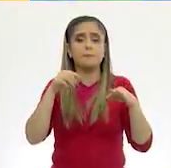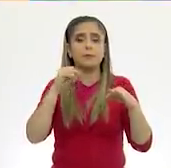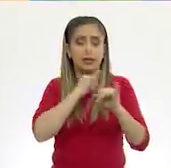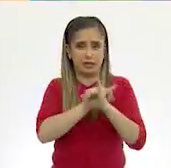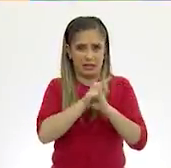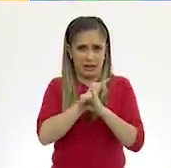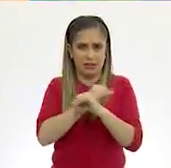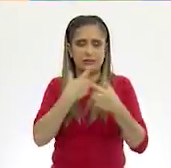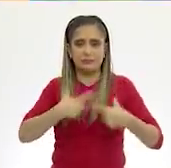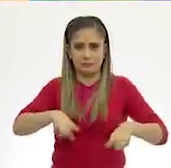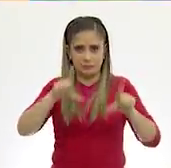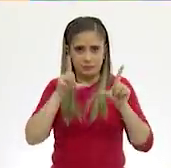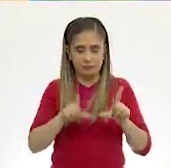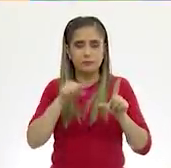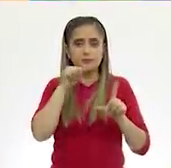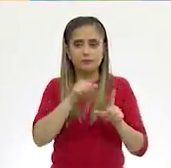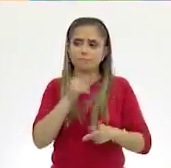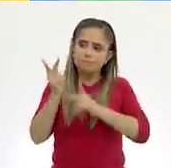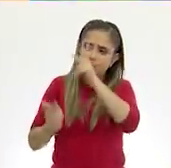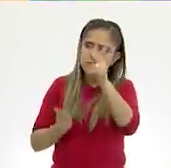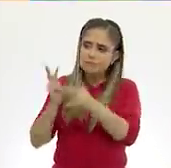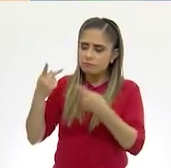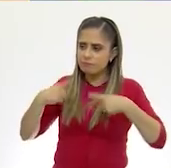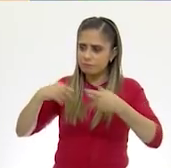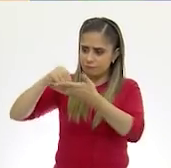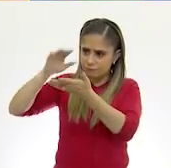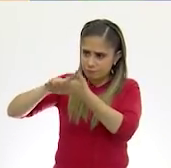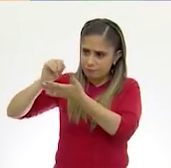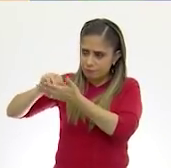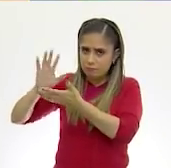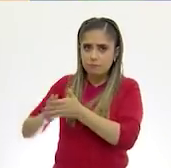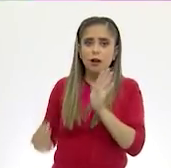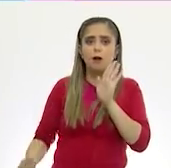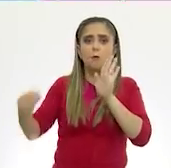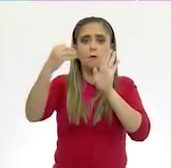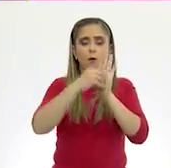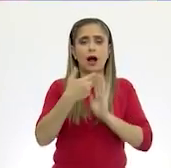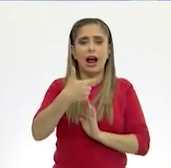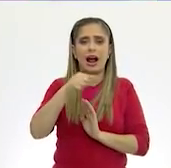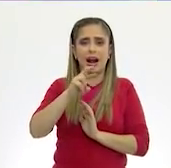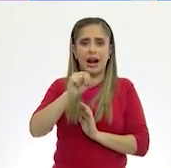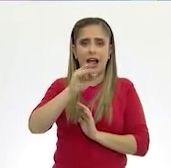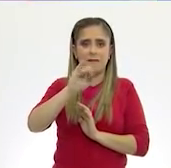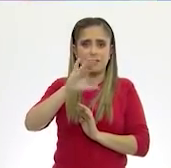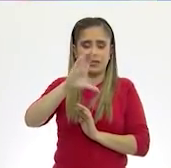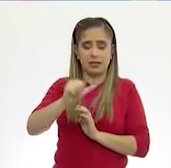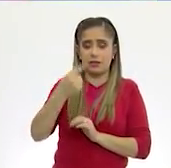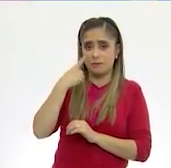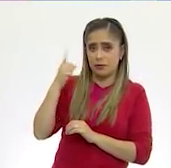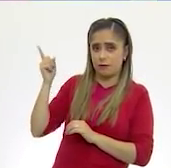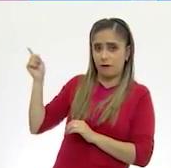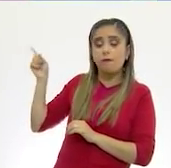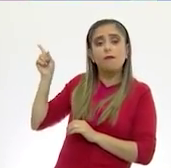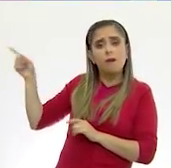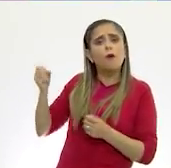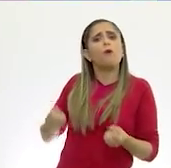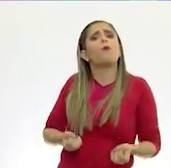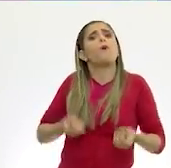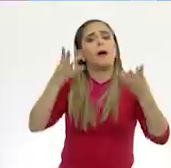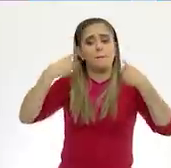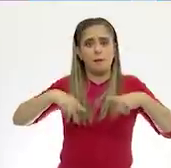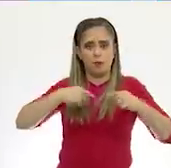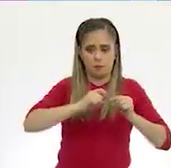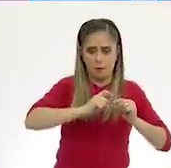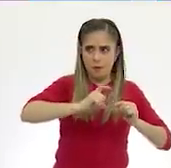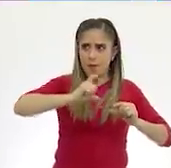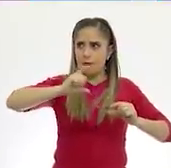los censos de población. En esta gráfica se representa el crecimiento poblacional en nuestro